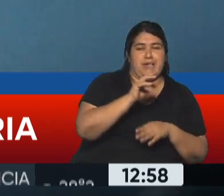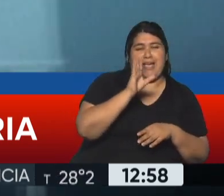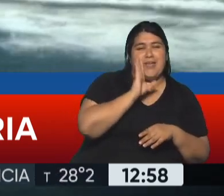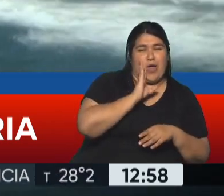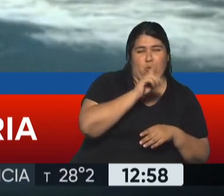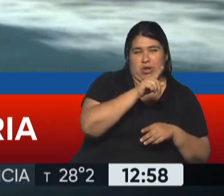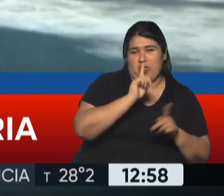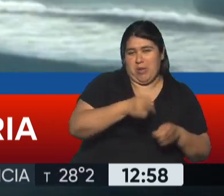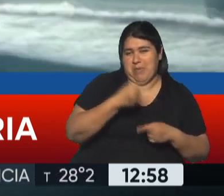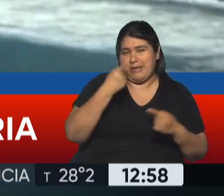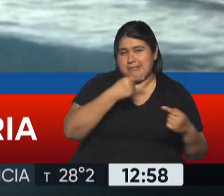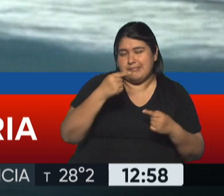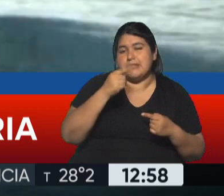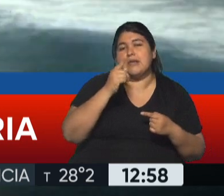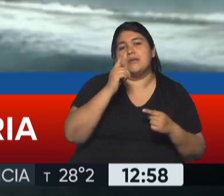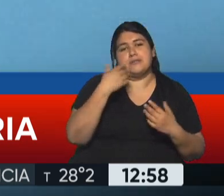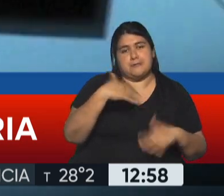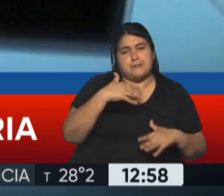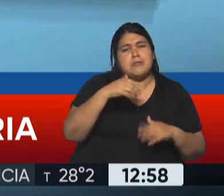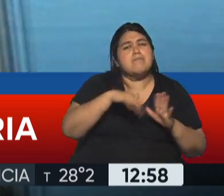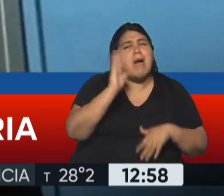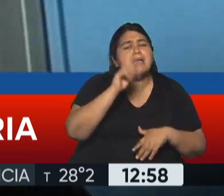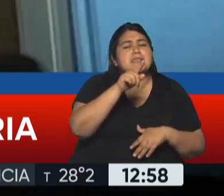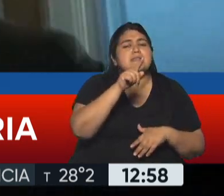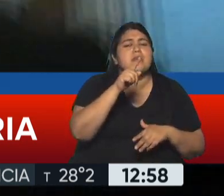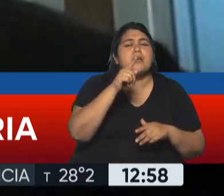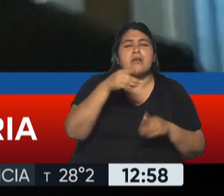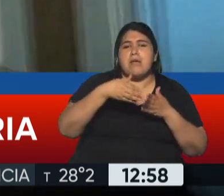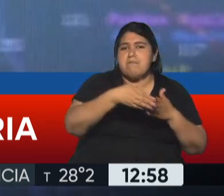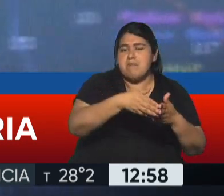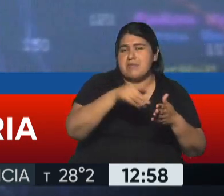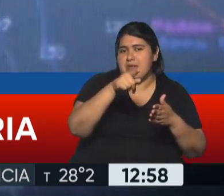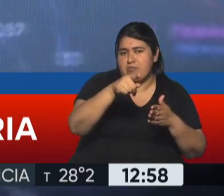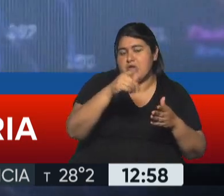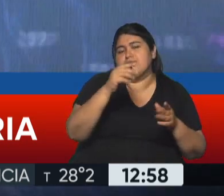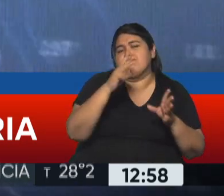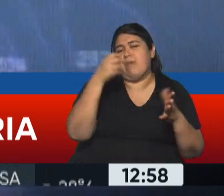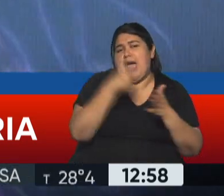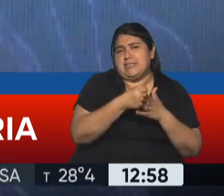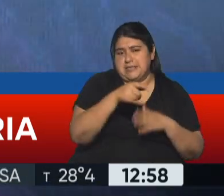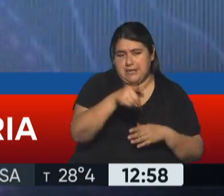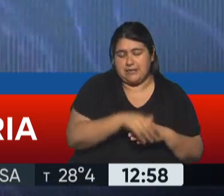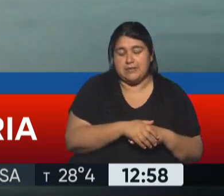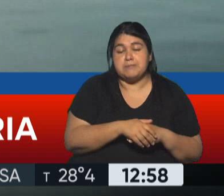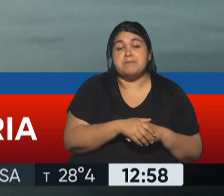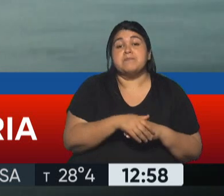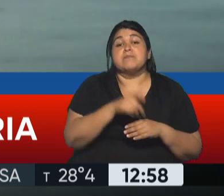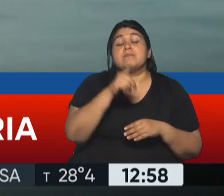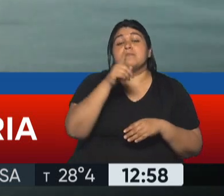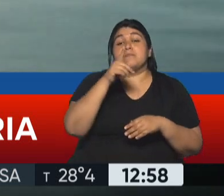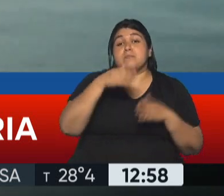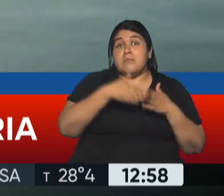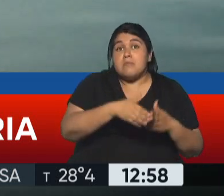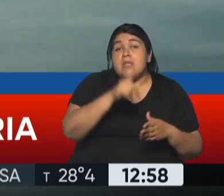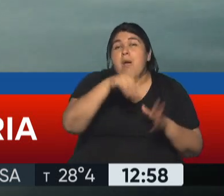Reino Unido, con quien mantiene un grave entredicho sobre un incidente en el Mar Negro. En junio de este año, Rusia acusó a un buque de